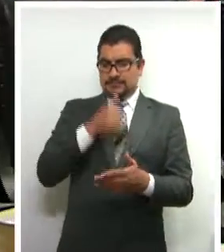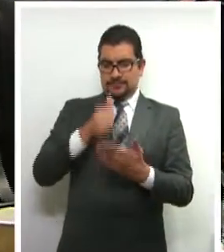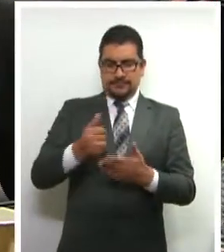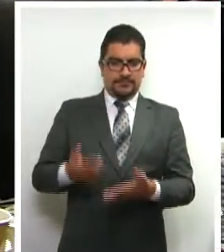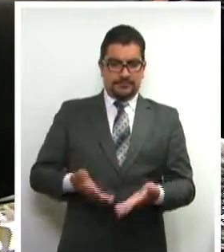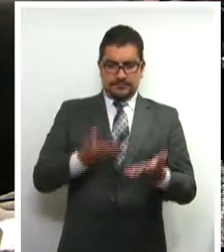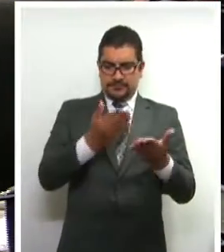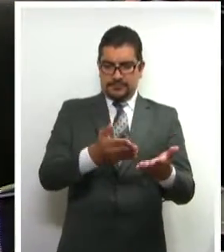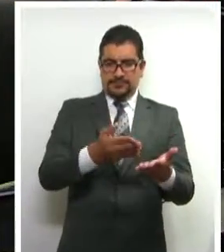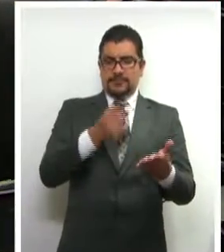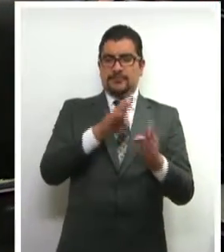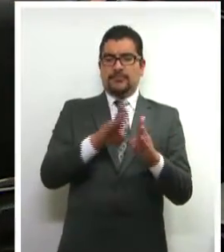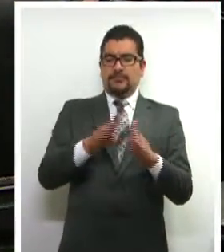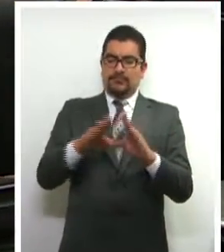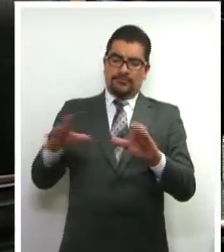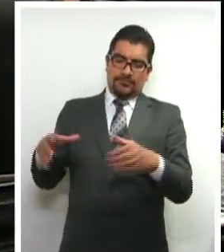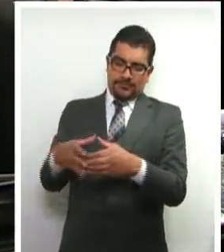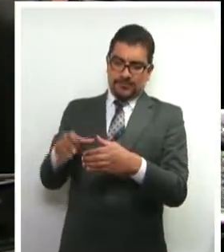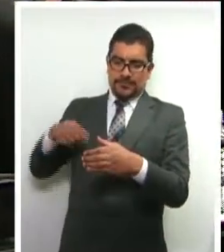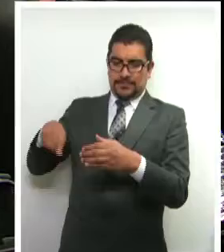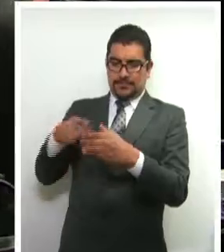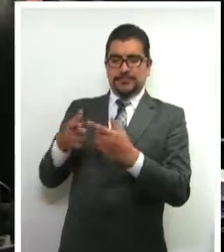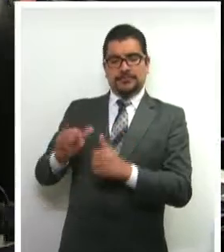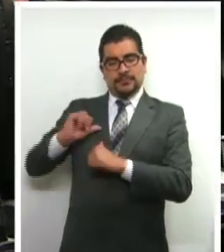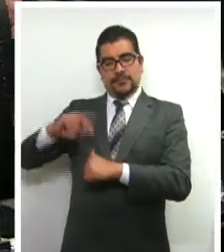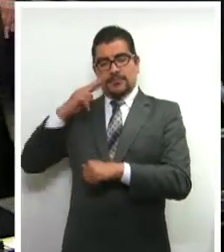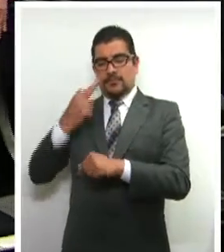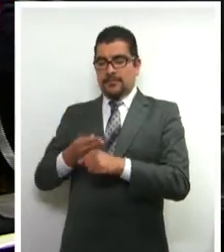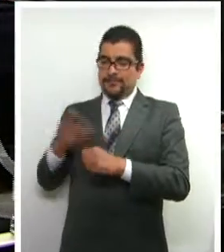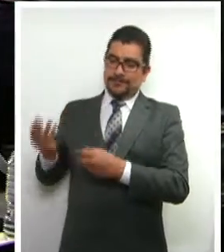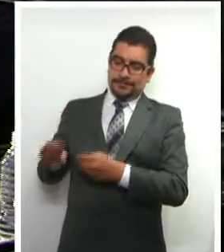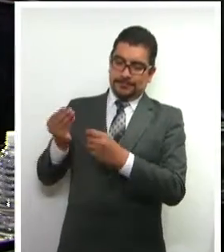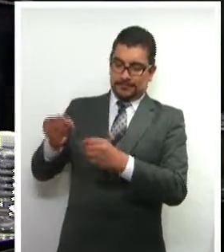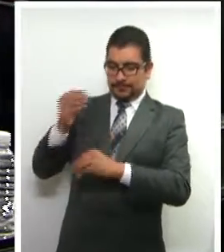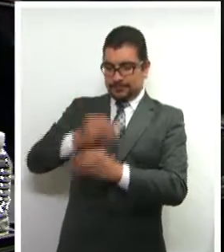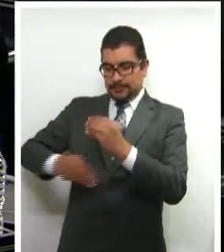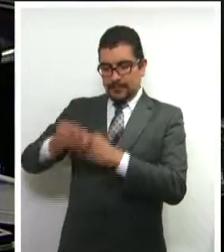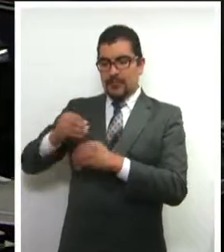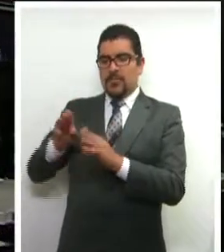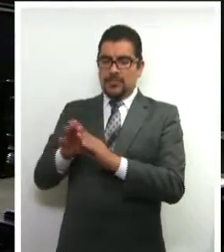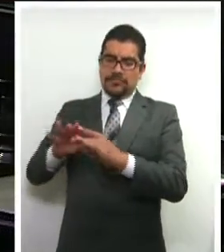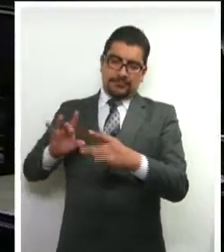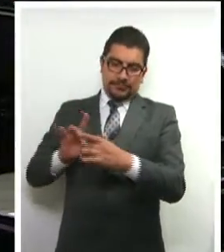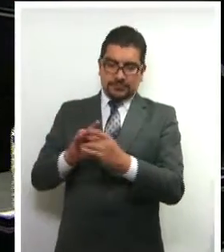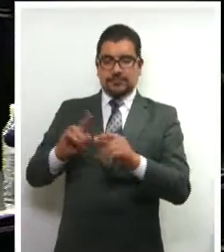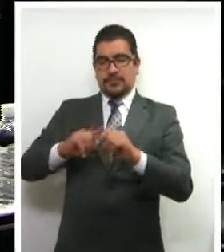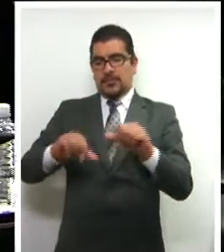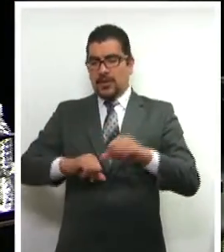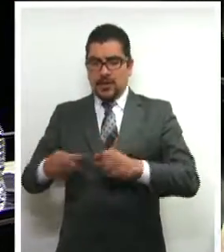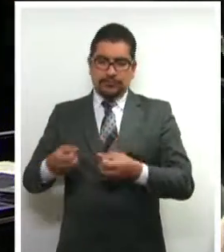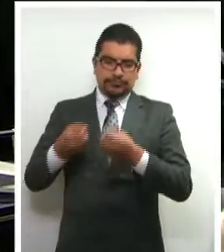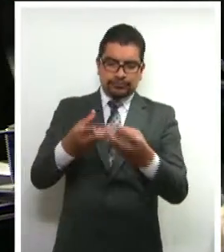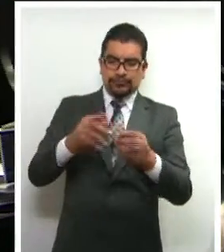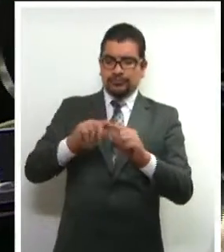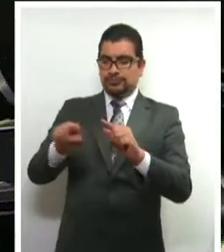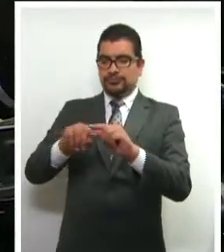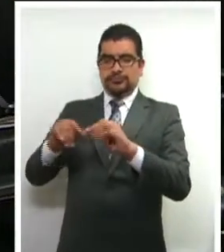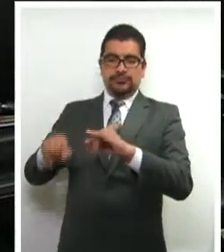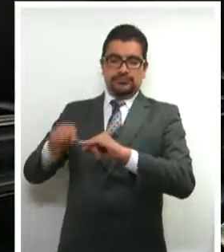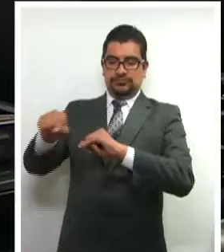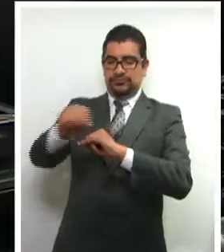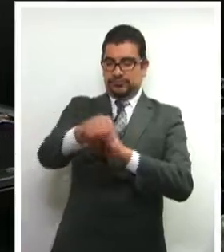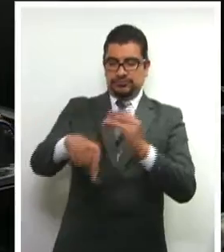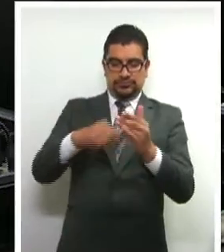a través de un ente público con autonomía técnica y de gestión, que coordinará las acciones de las instituciones locales